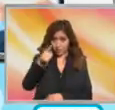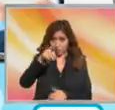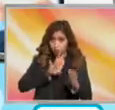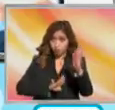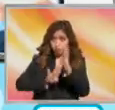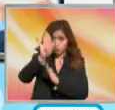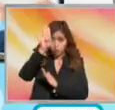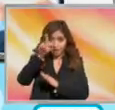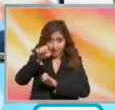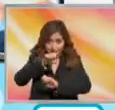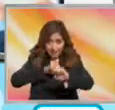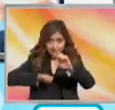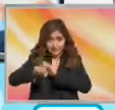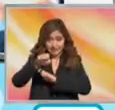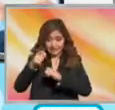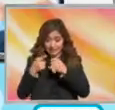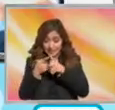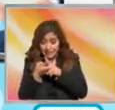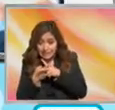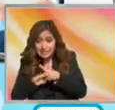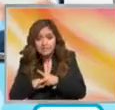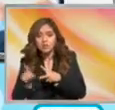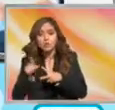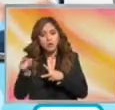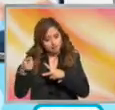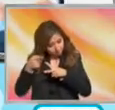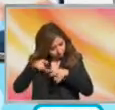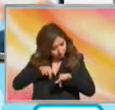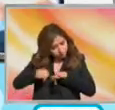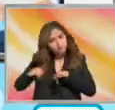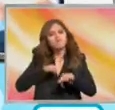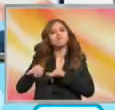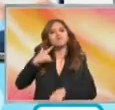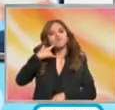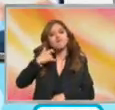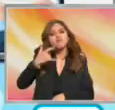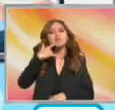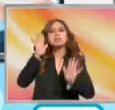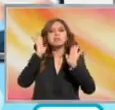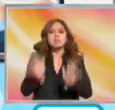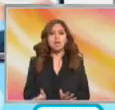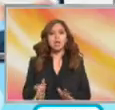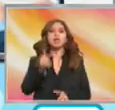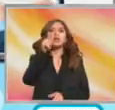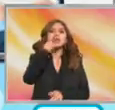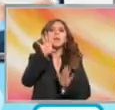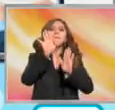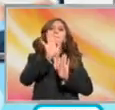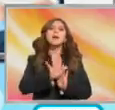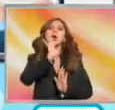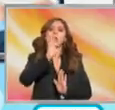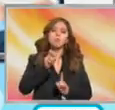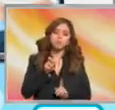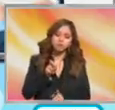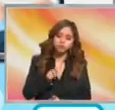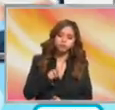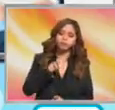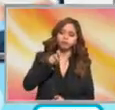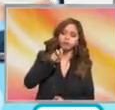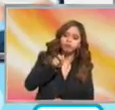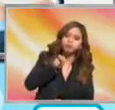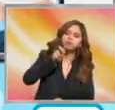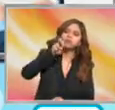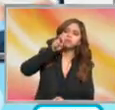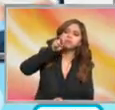inician, sino este ya es un emprendimiento bien formado que tuvo todos esos escalones y todos esos esfuerzos